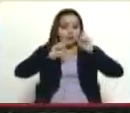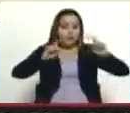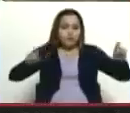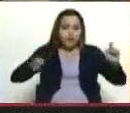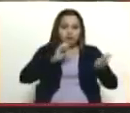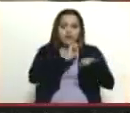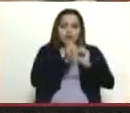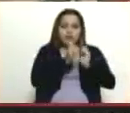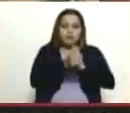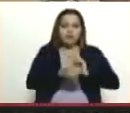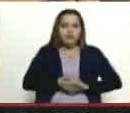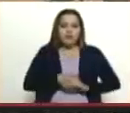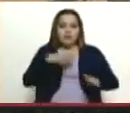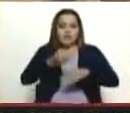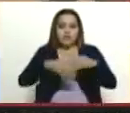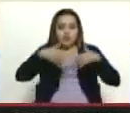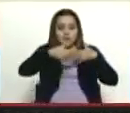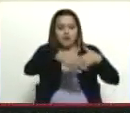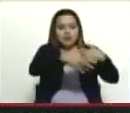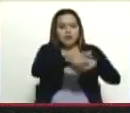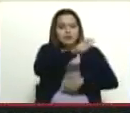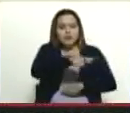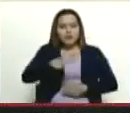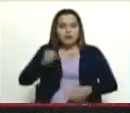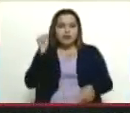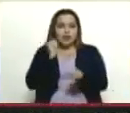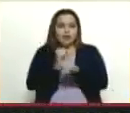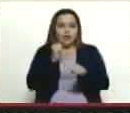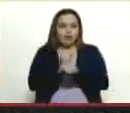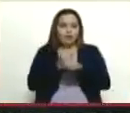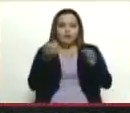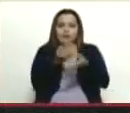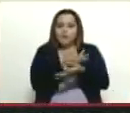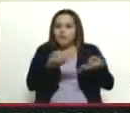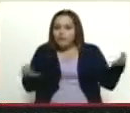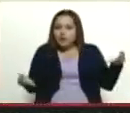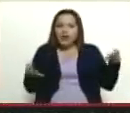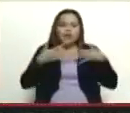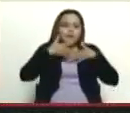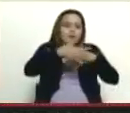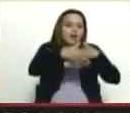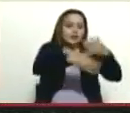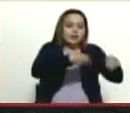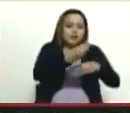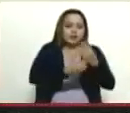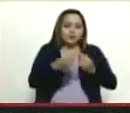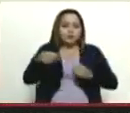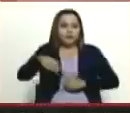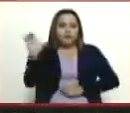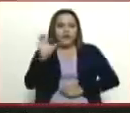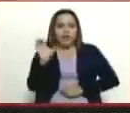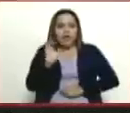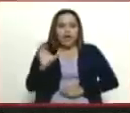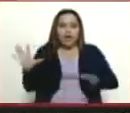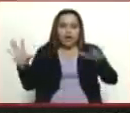marcha de los trabajadores y las trabajadoras, extraordinaria manifestación